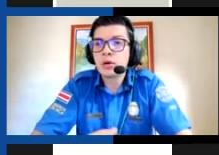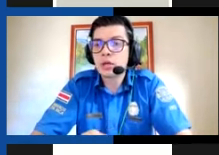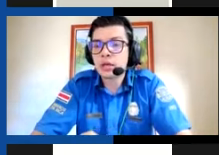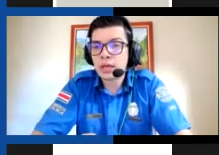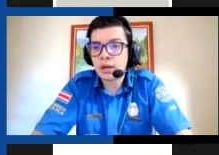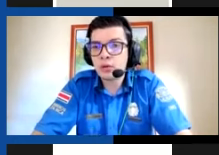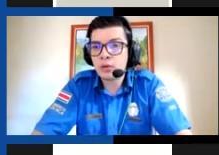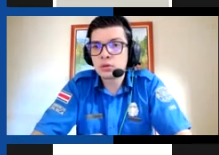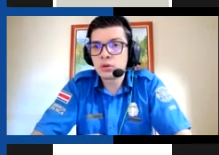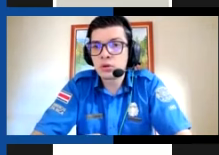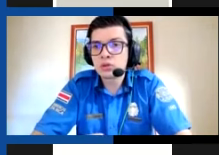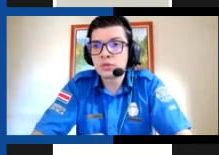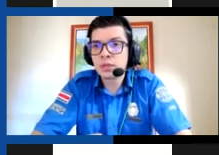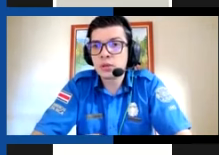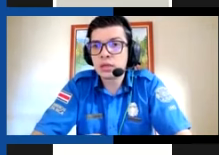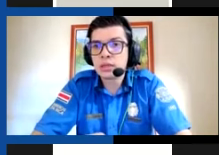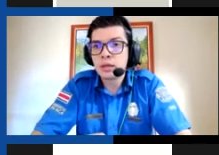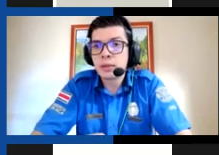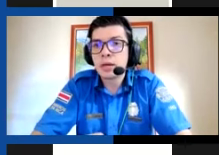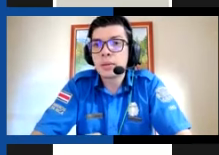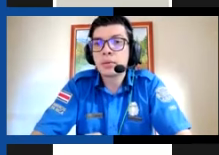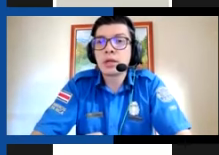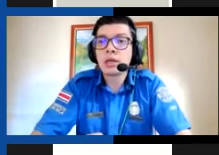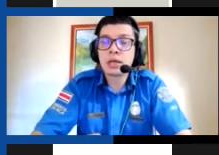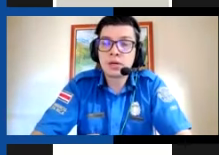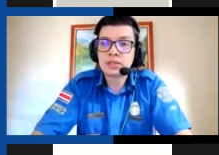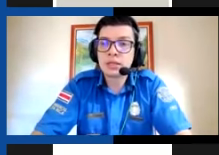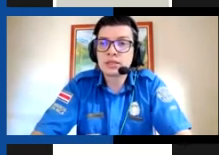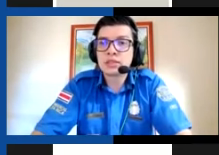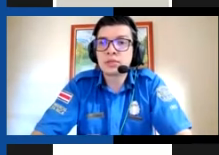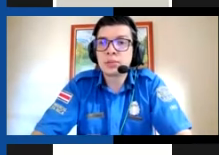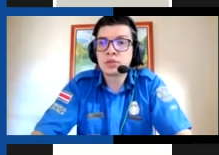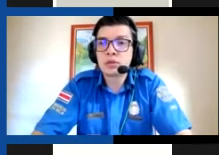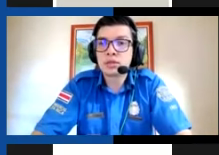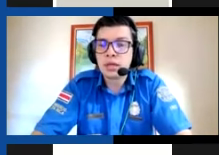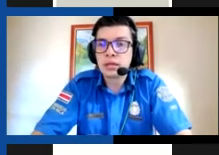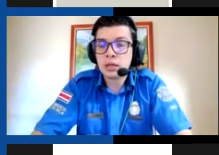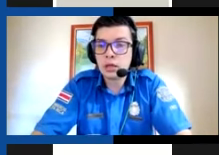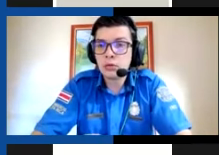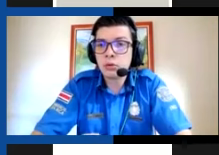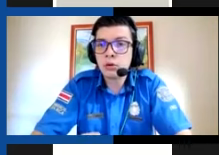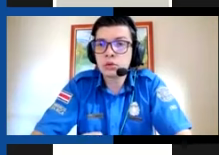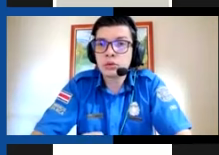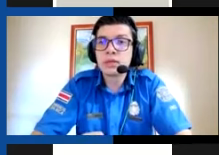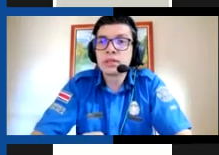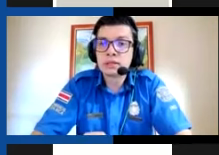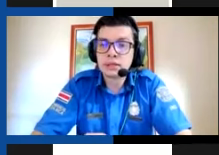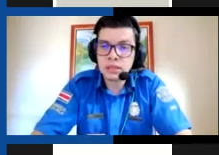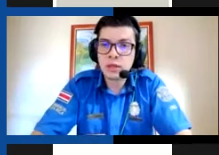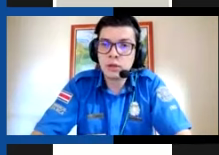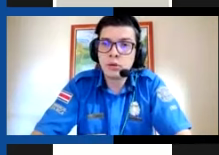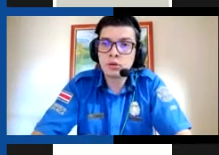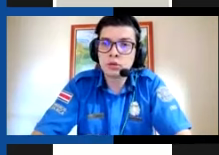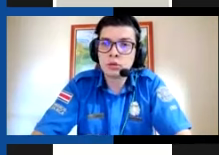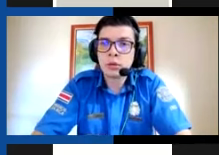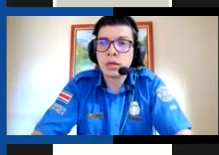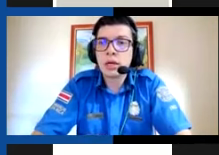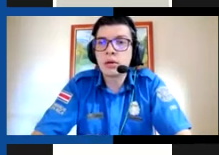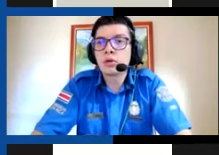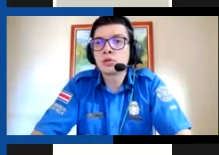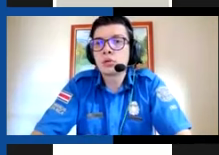y coordinar con los inspectores para poder ir a realizar estas inspecciones. ¿Tienen un costo? Sí tienen un